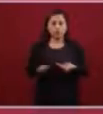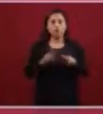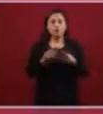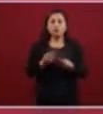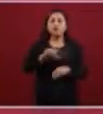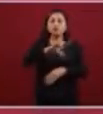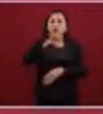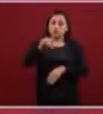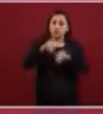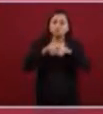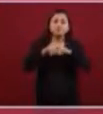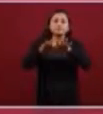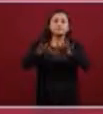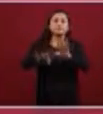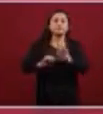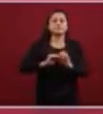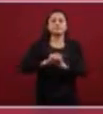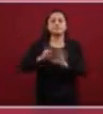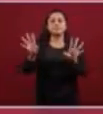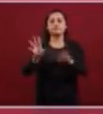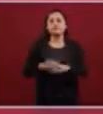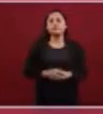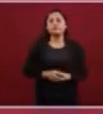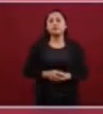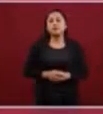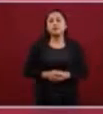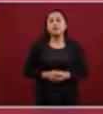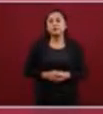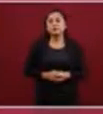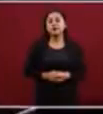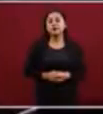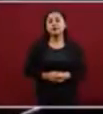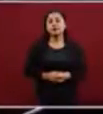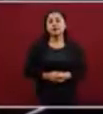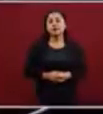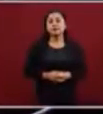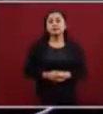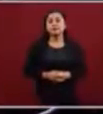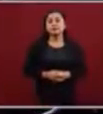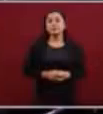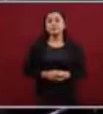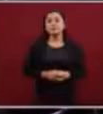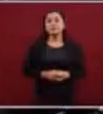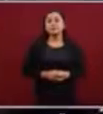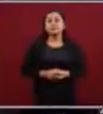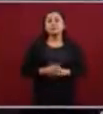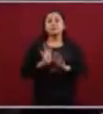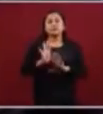a informar. Creo que lo va a hacer